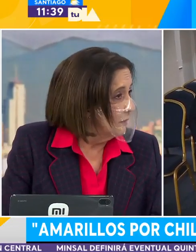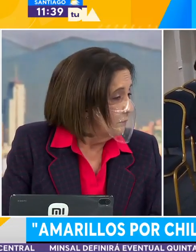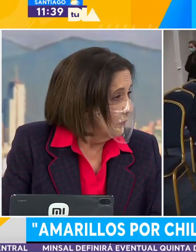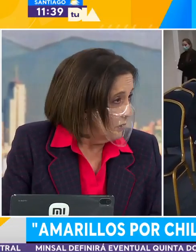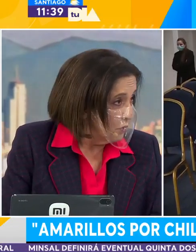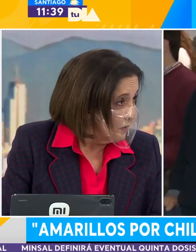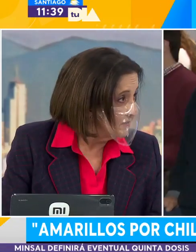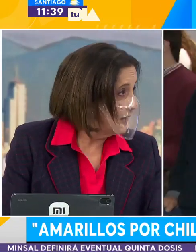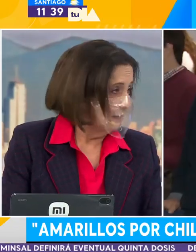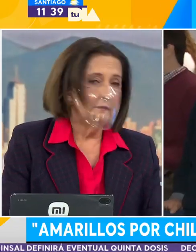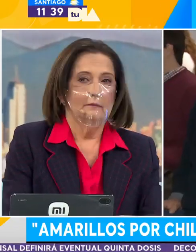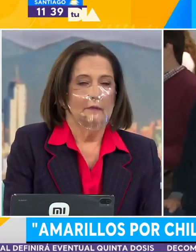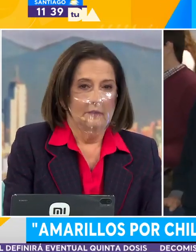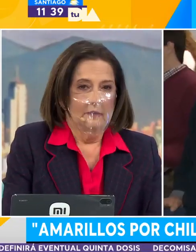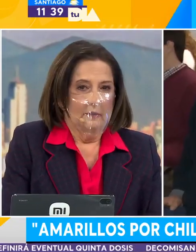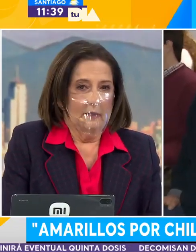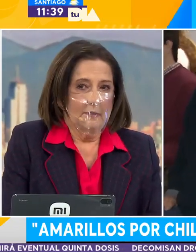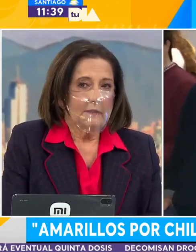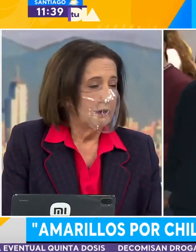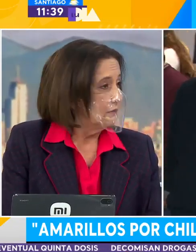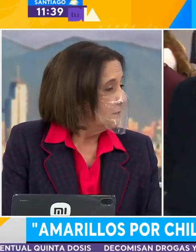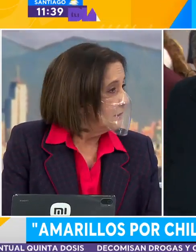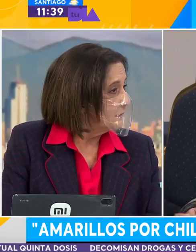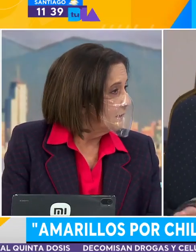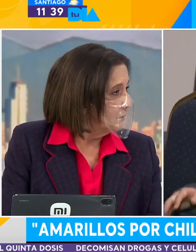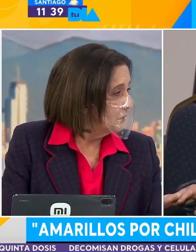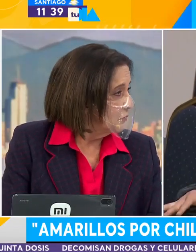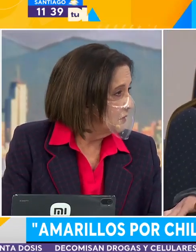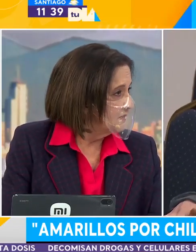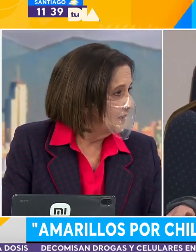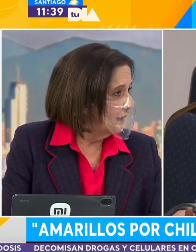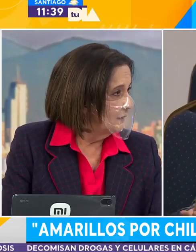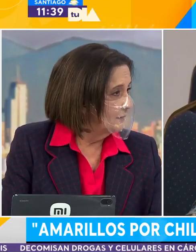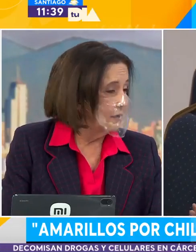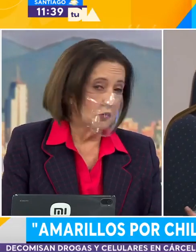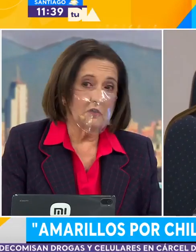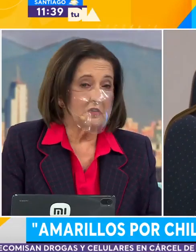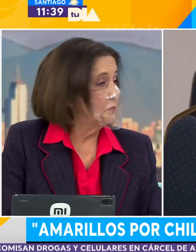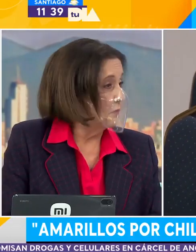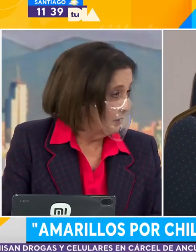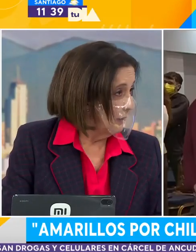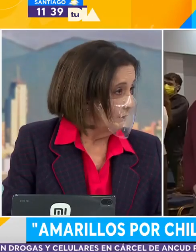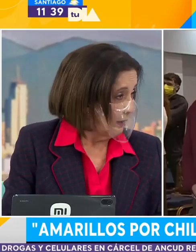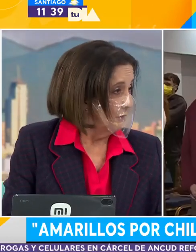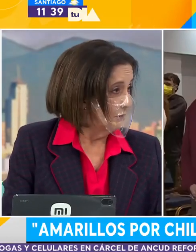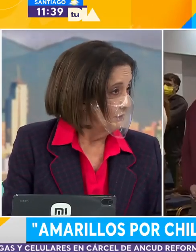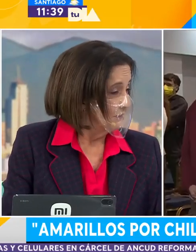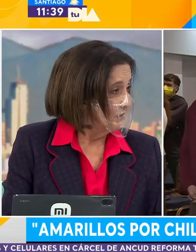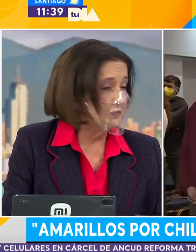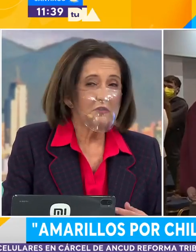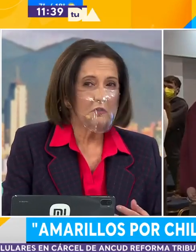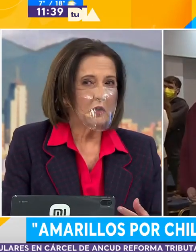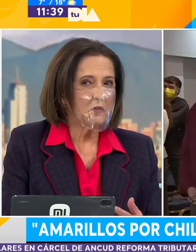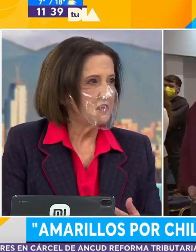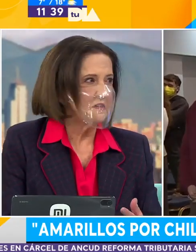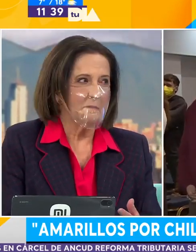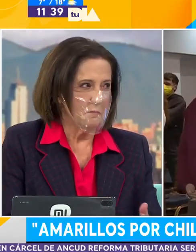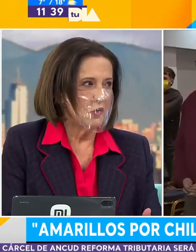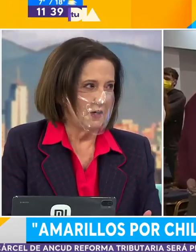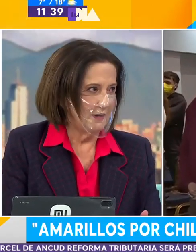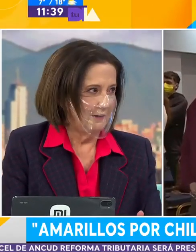en el Poder Judicial, lamentablemente el Poder Judicial dejó de ser un poder del Estado, que no es solo una